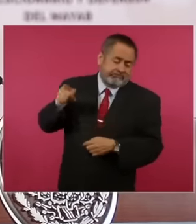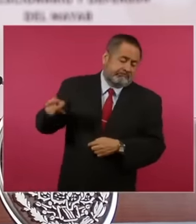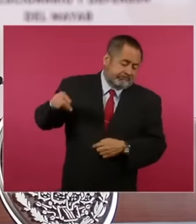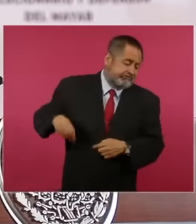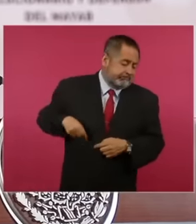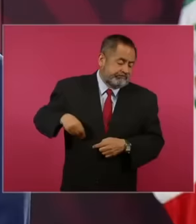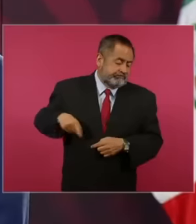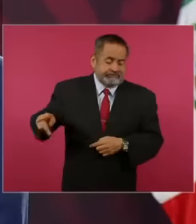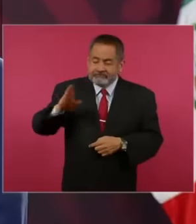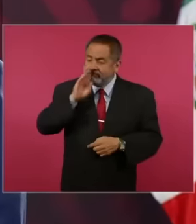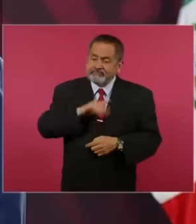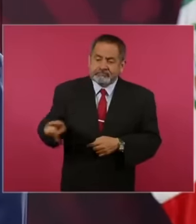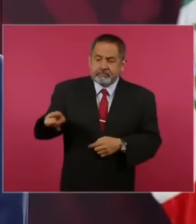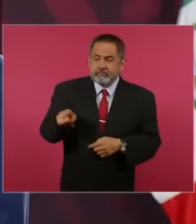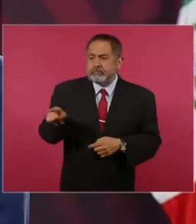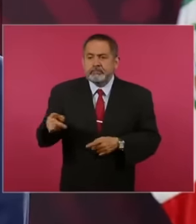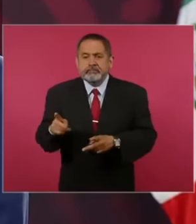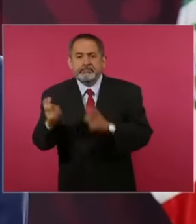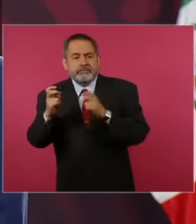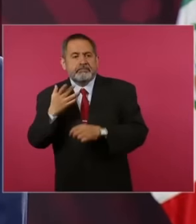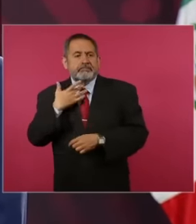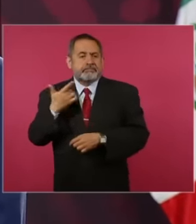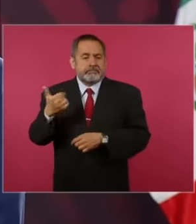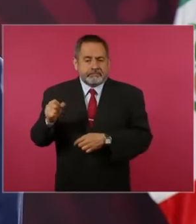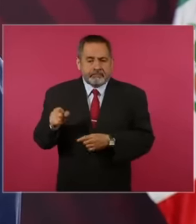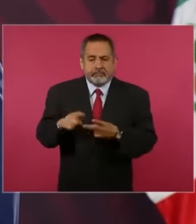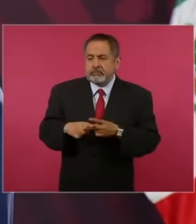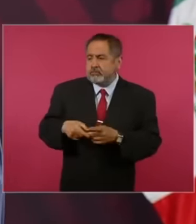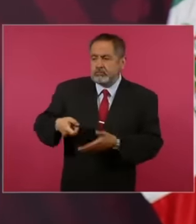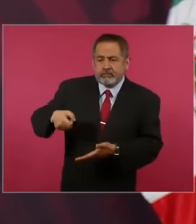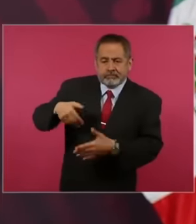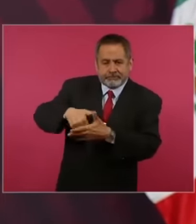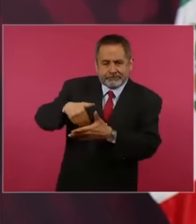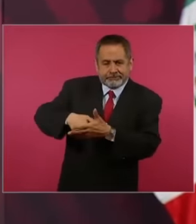que se robaba un cilindro de gas, el que se robaba una bolsa en el mercado,